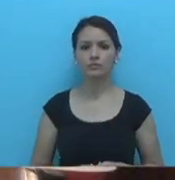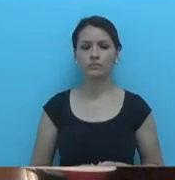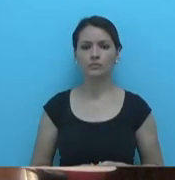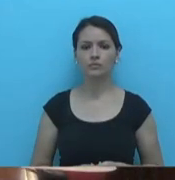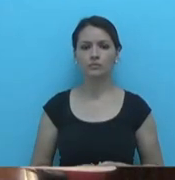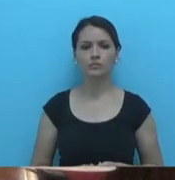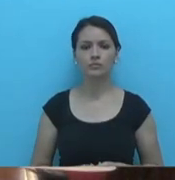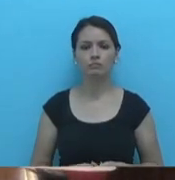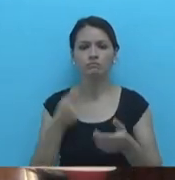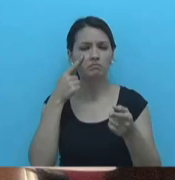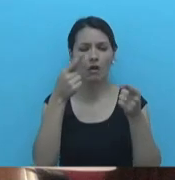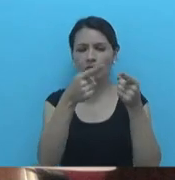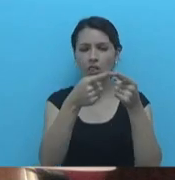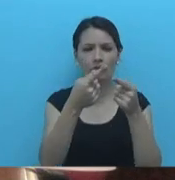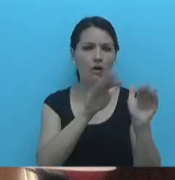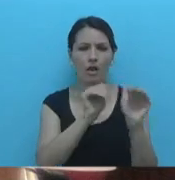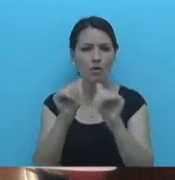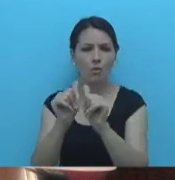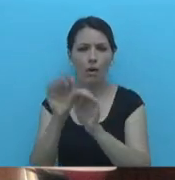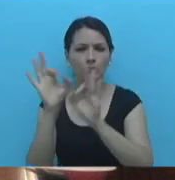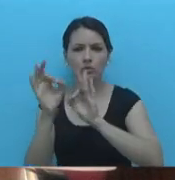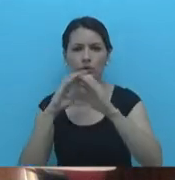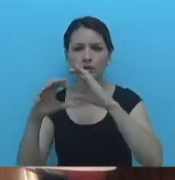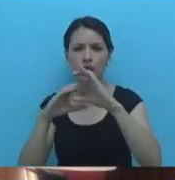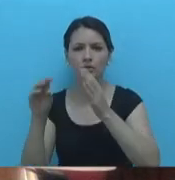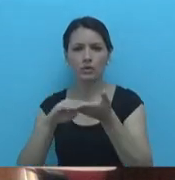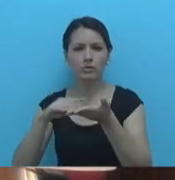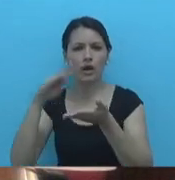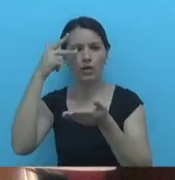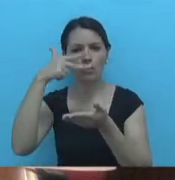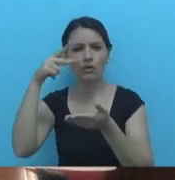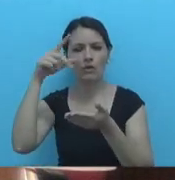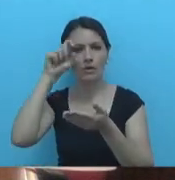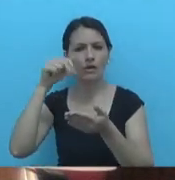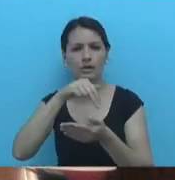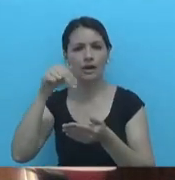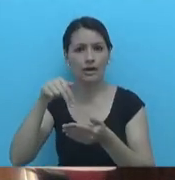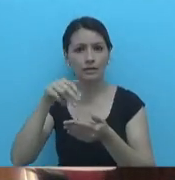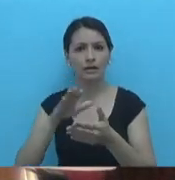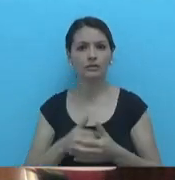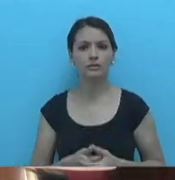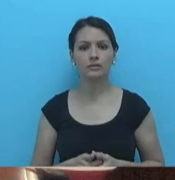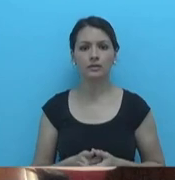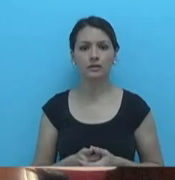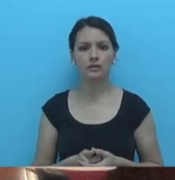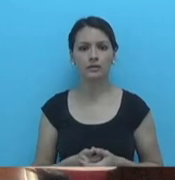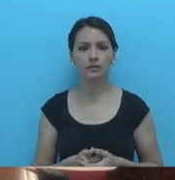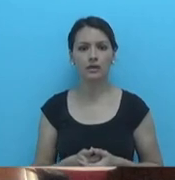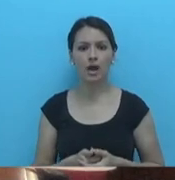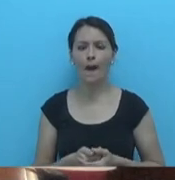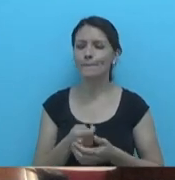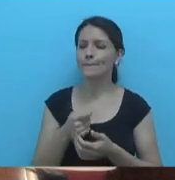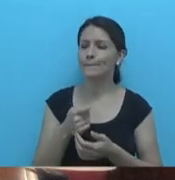en su objeto con el proyecto de comunicación del diputado Gen, pero que tiene el objetivo de la expresión